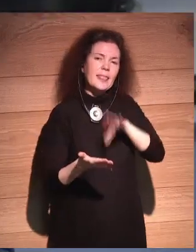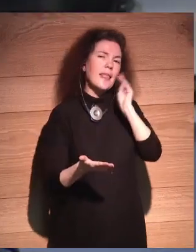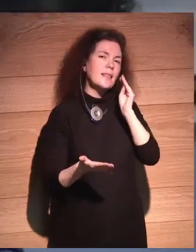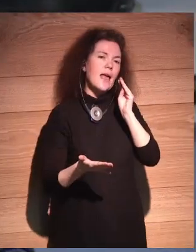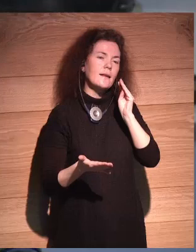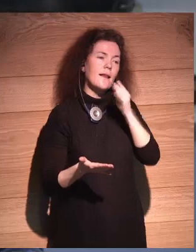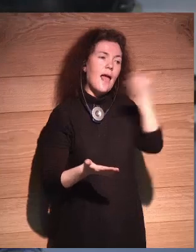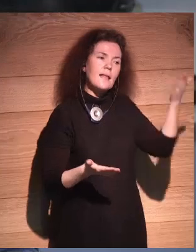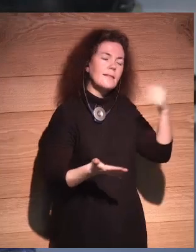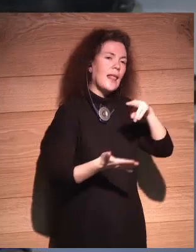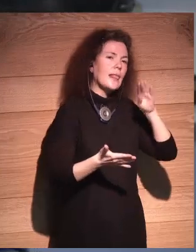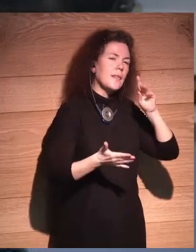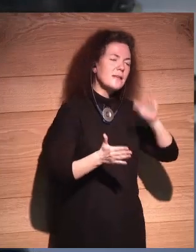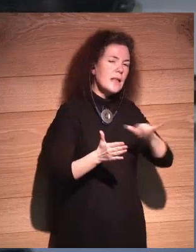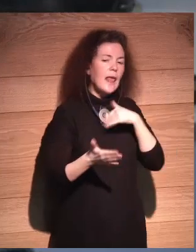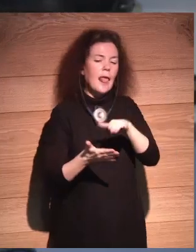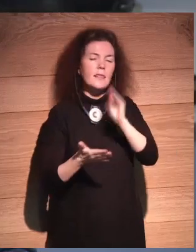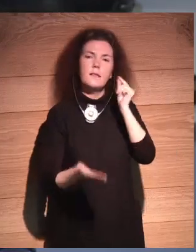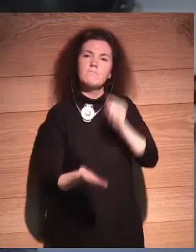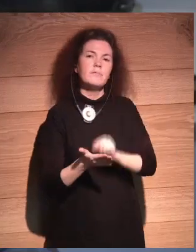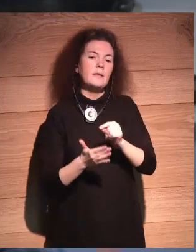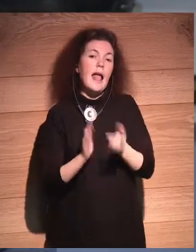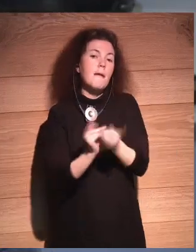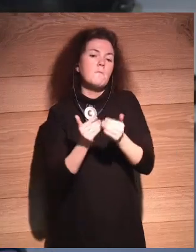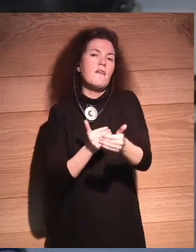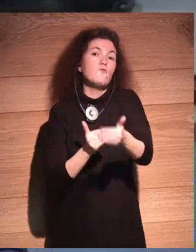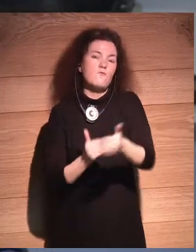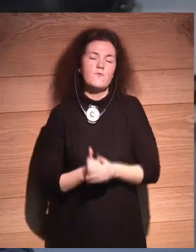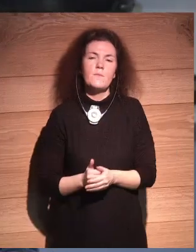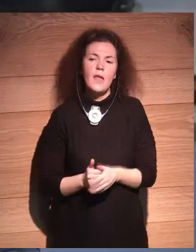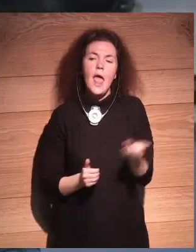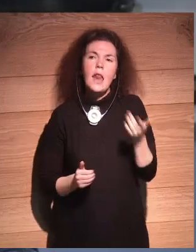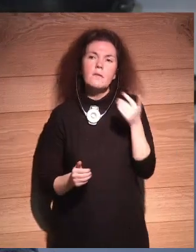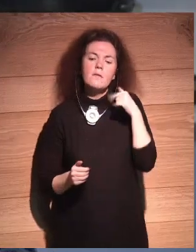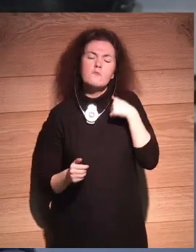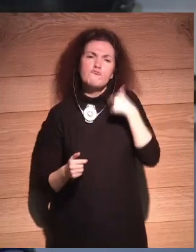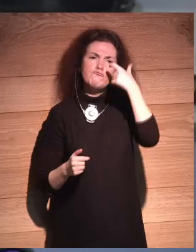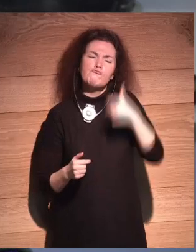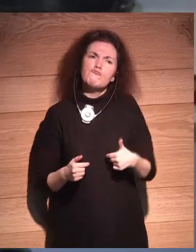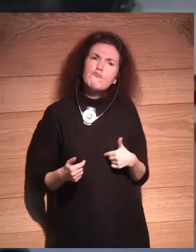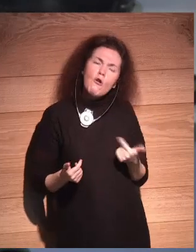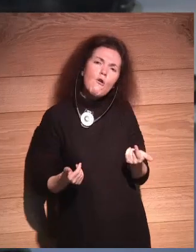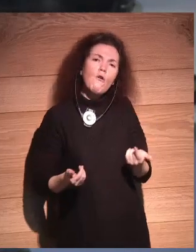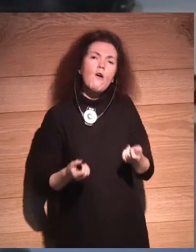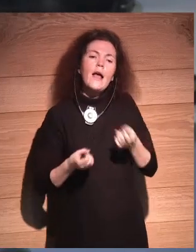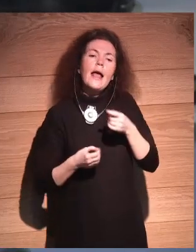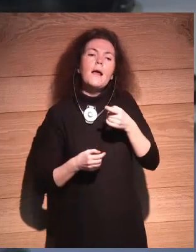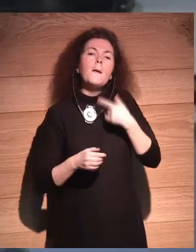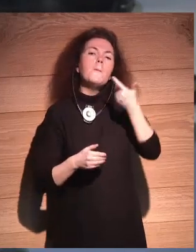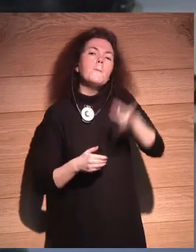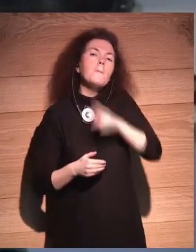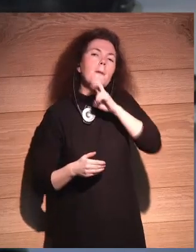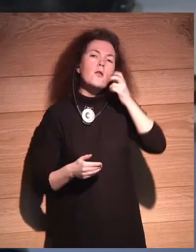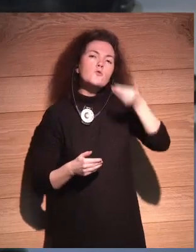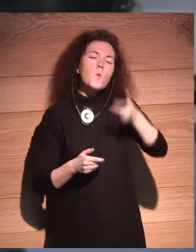los cambios que se avecinan, ¿no? Él mismo se define como recolector de valores humanos del futuro.